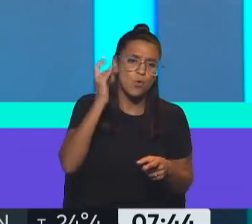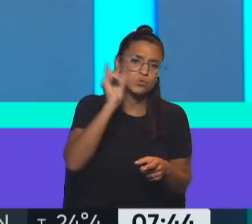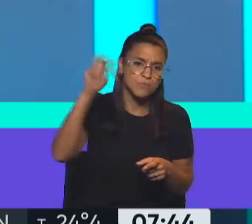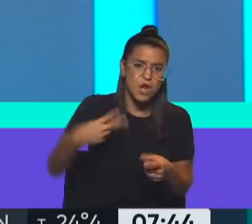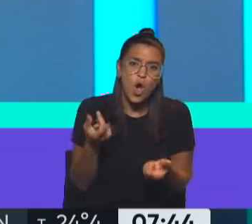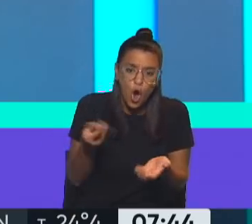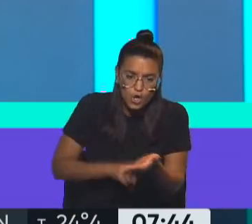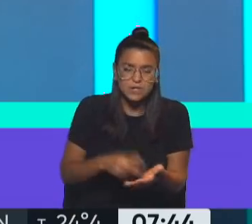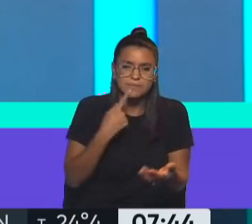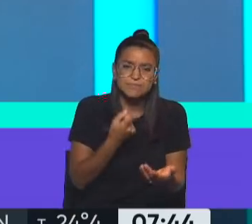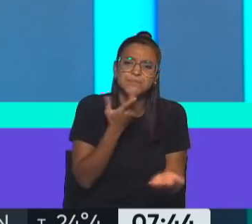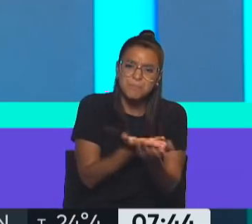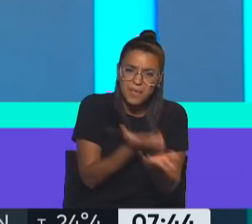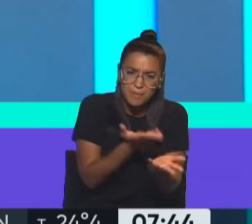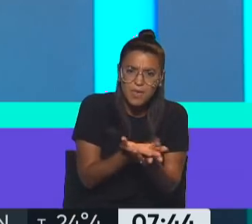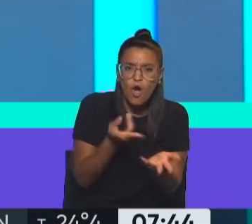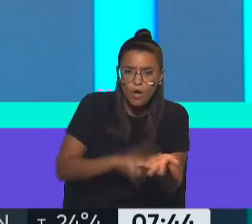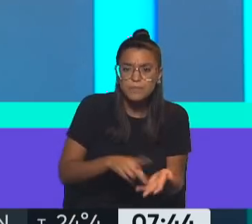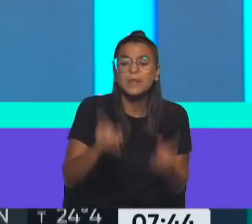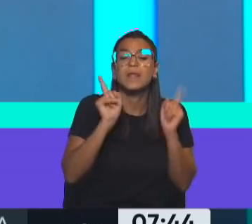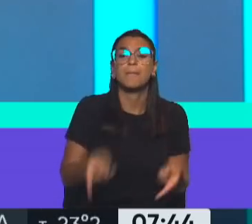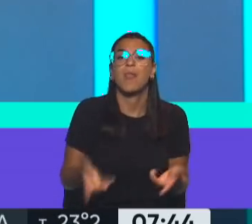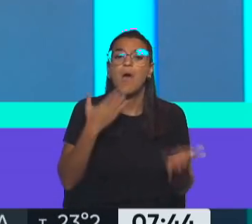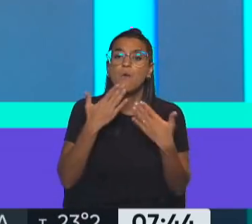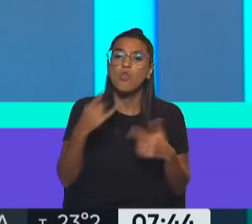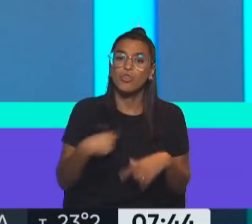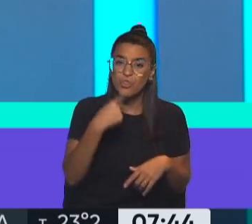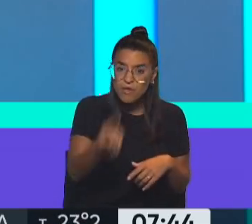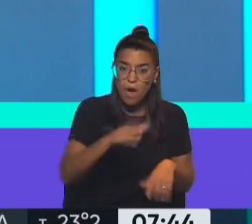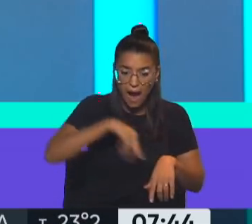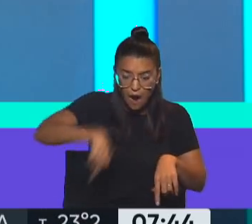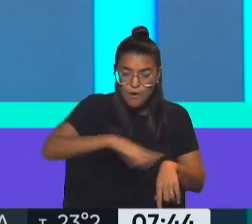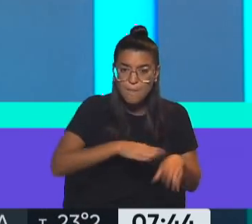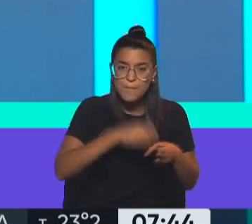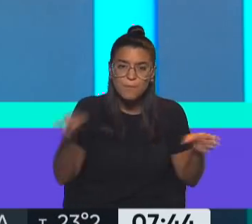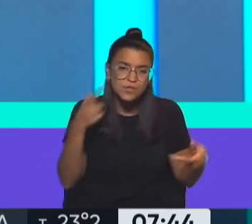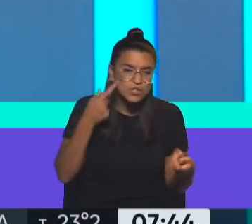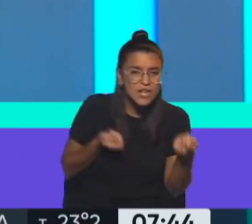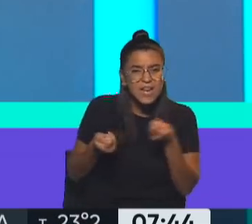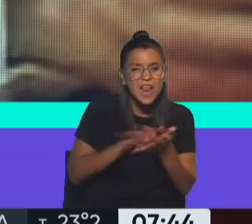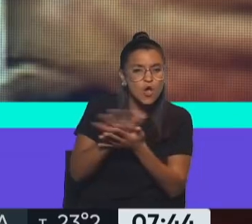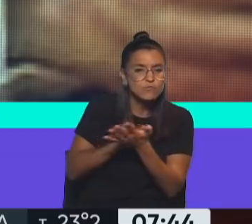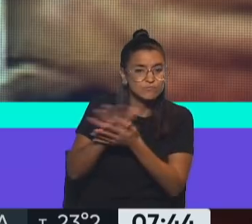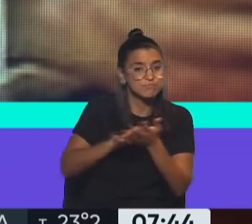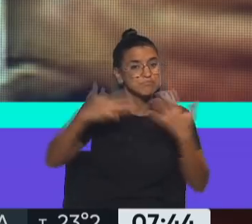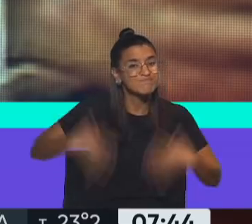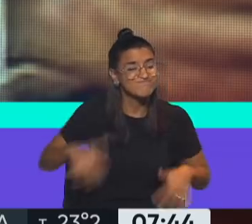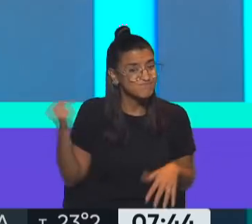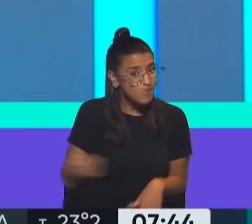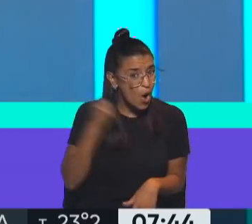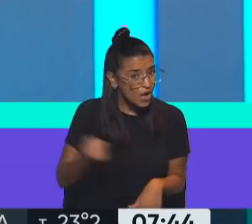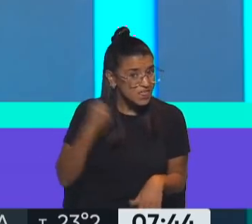Sí, Guzmán lo sigue pidiendo. Él también dijo, estamos en un momento de la negociación crítica, dijo